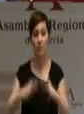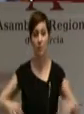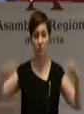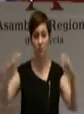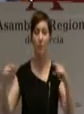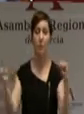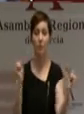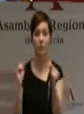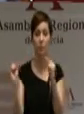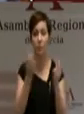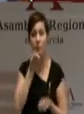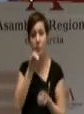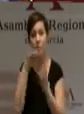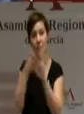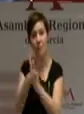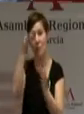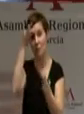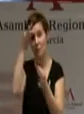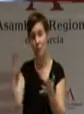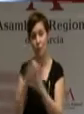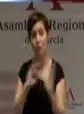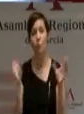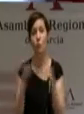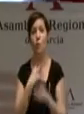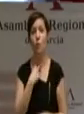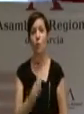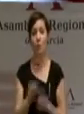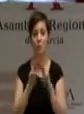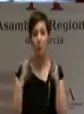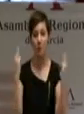y a los portavoces de los grupos parlamentarios. Gracias, señorías.